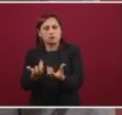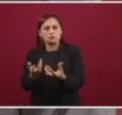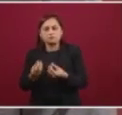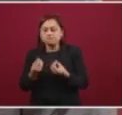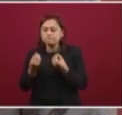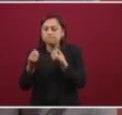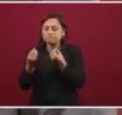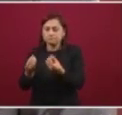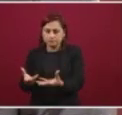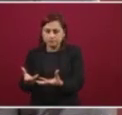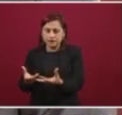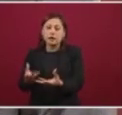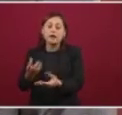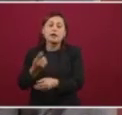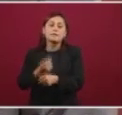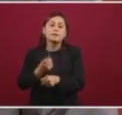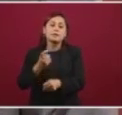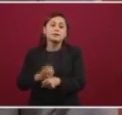subastas,